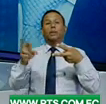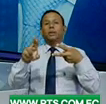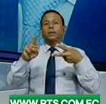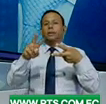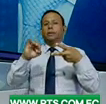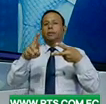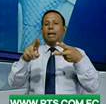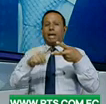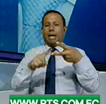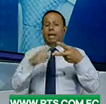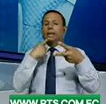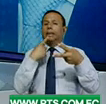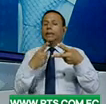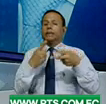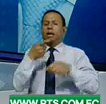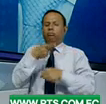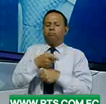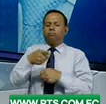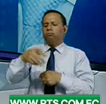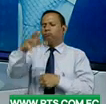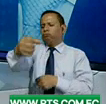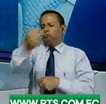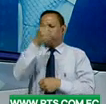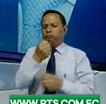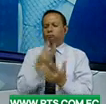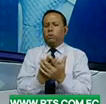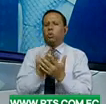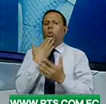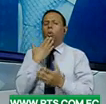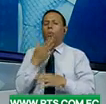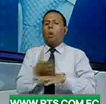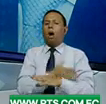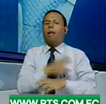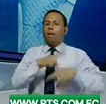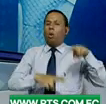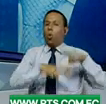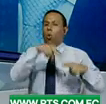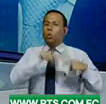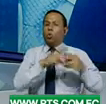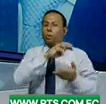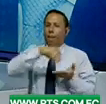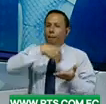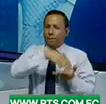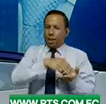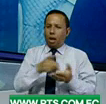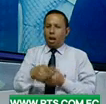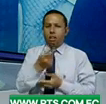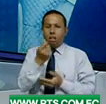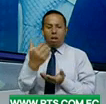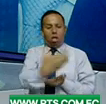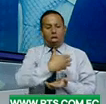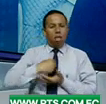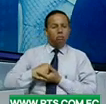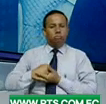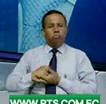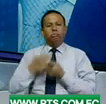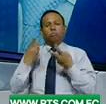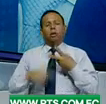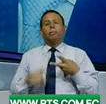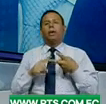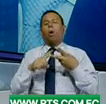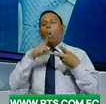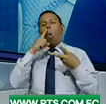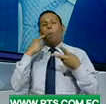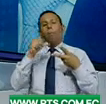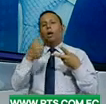por presunto peculado que se habría cometido en la reconstrucción de Manabí. Igual medida se dispuso para Carlos